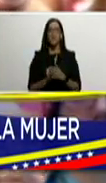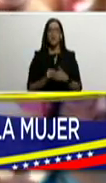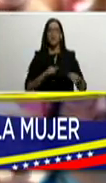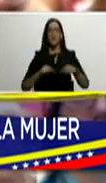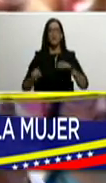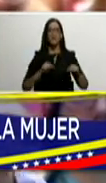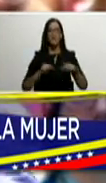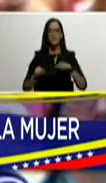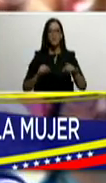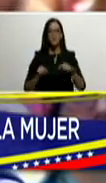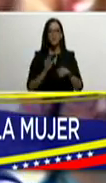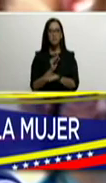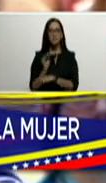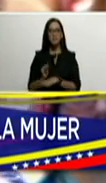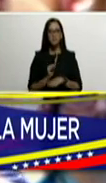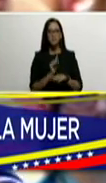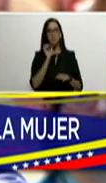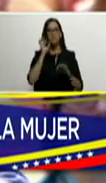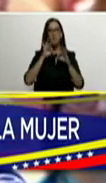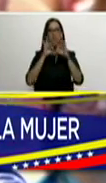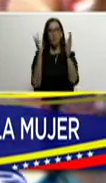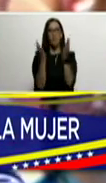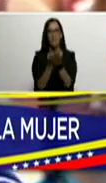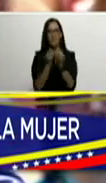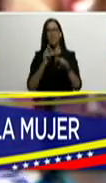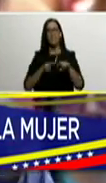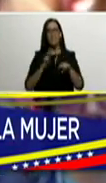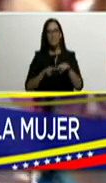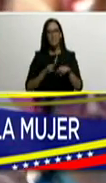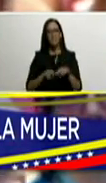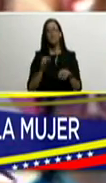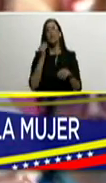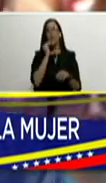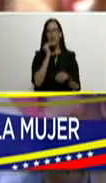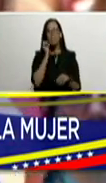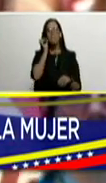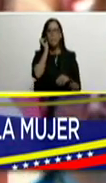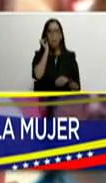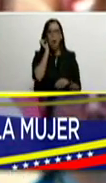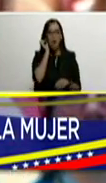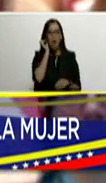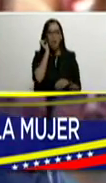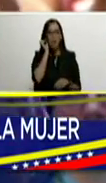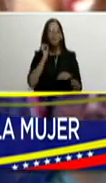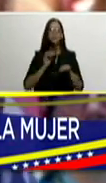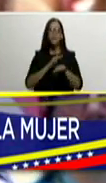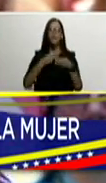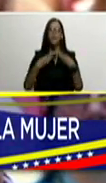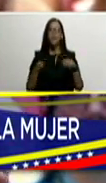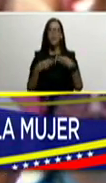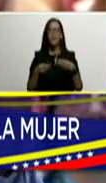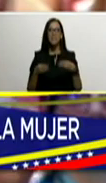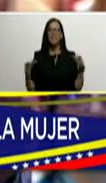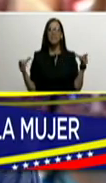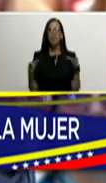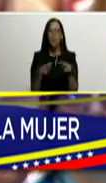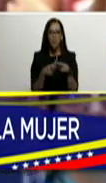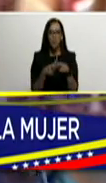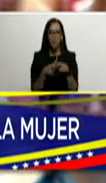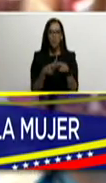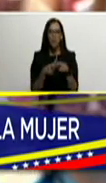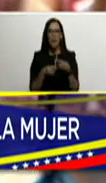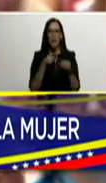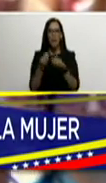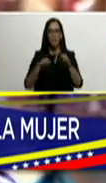Dirección de Protección a la Familia, Niños, Niñas y Adolescentes y de la Mujer del Ministerio Público se reúnan. Hagan